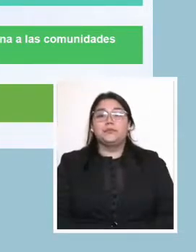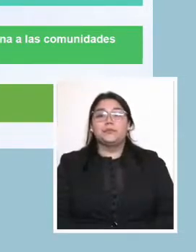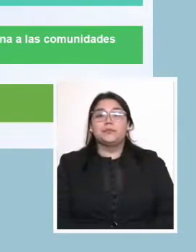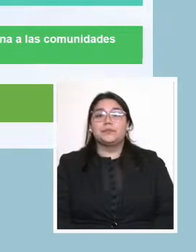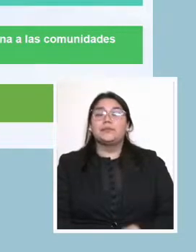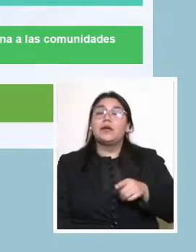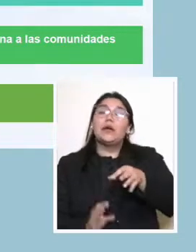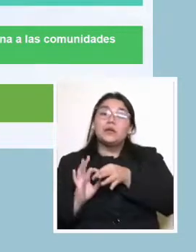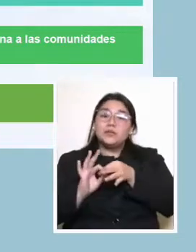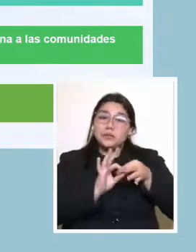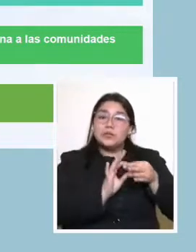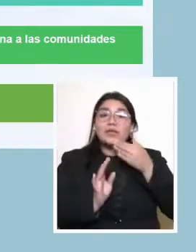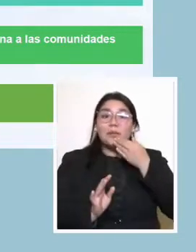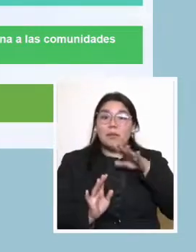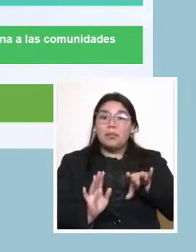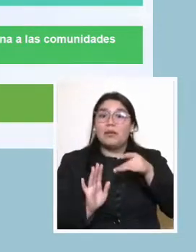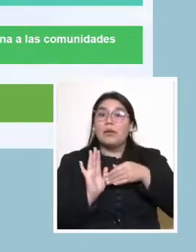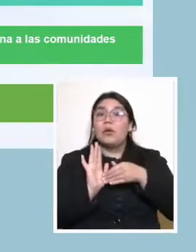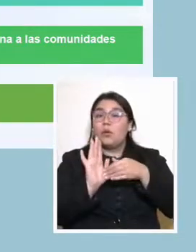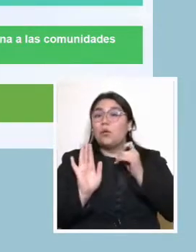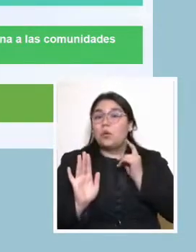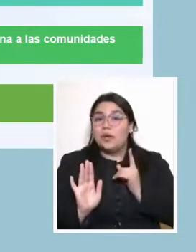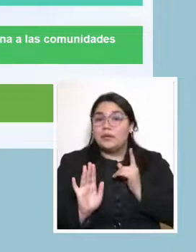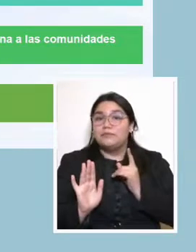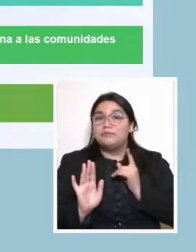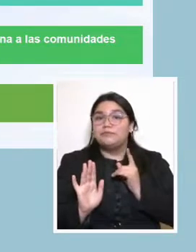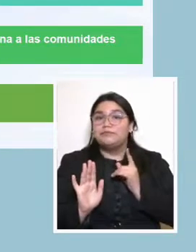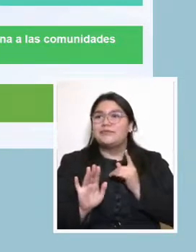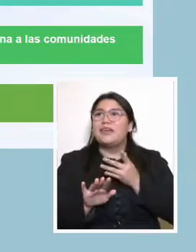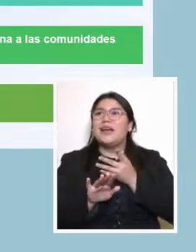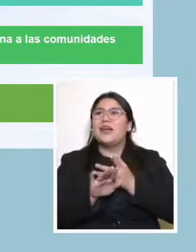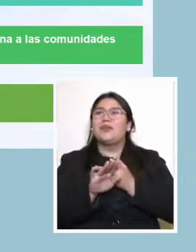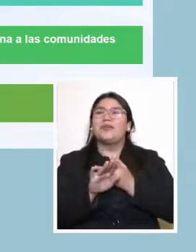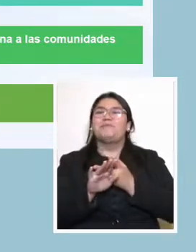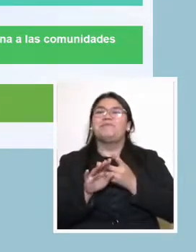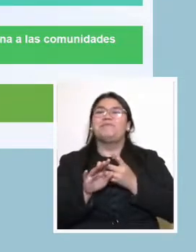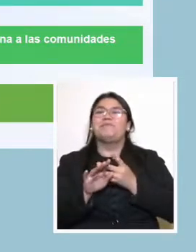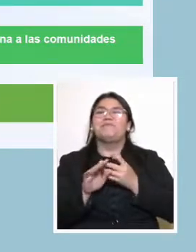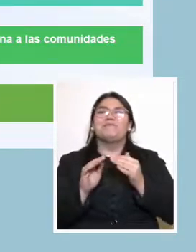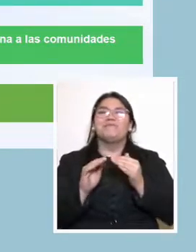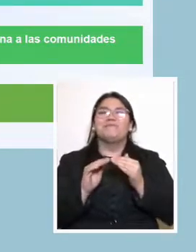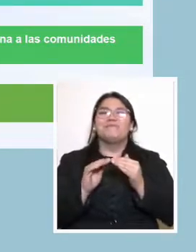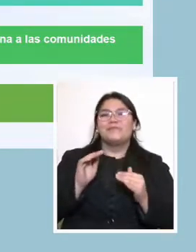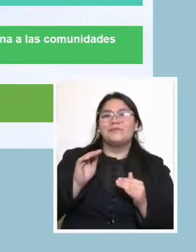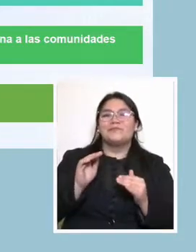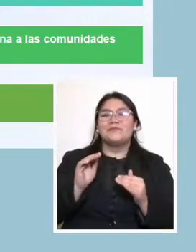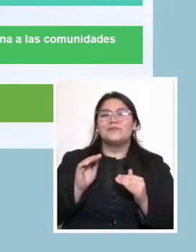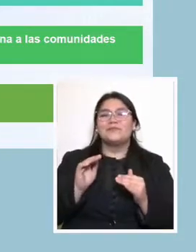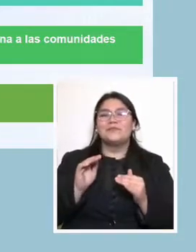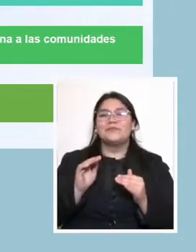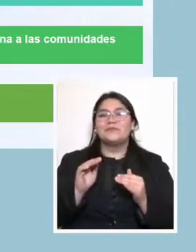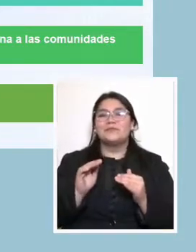¿no?, y que señala un tipo de fractura es aquella que está relacionada con la